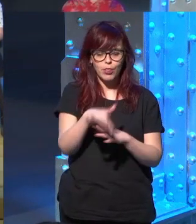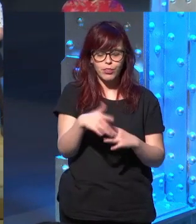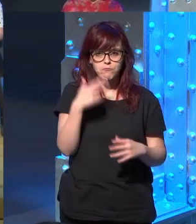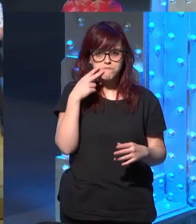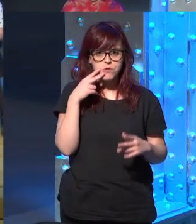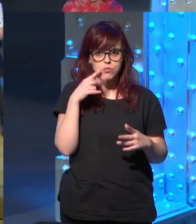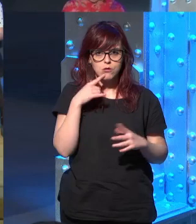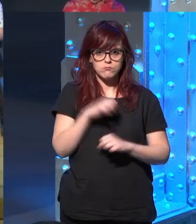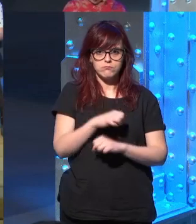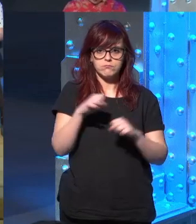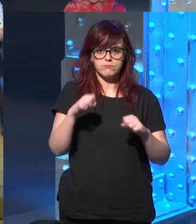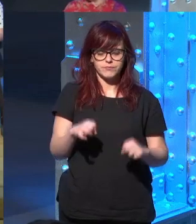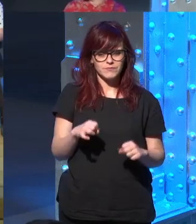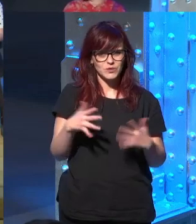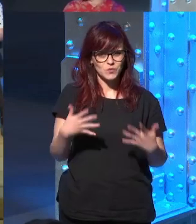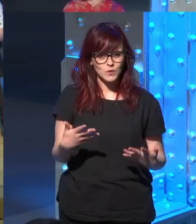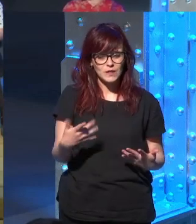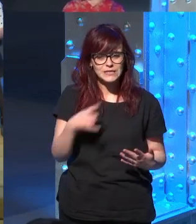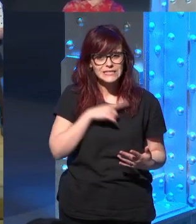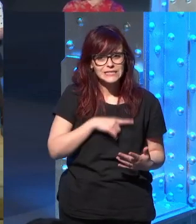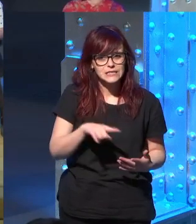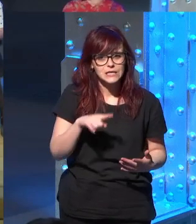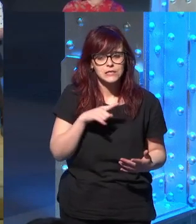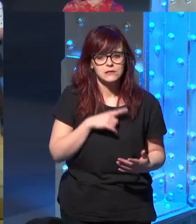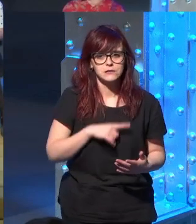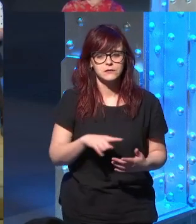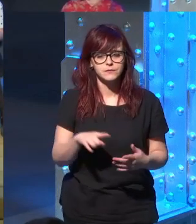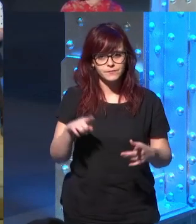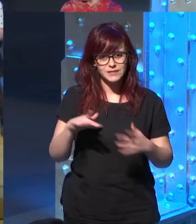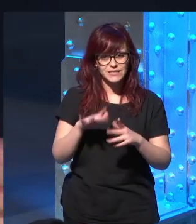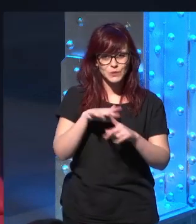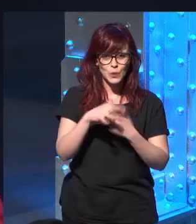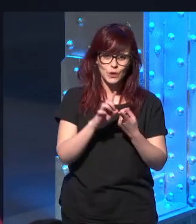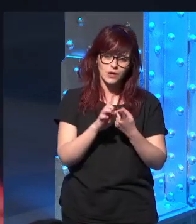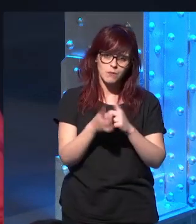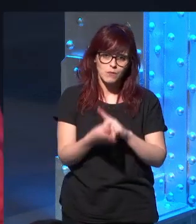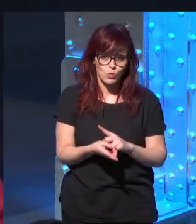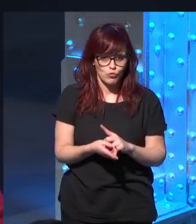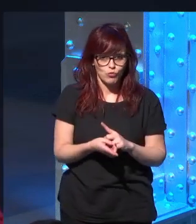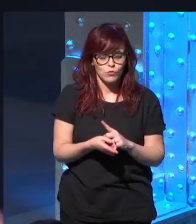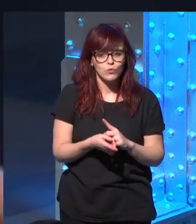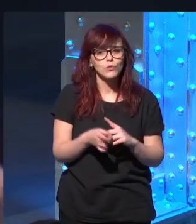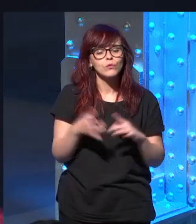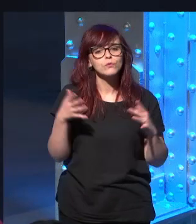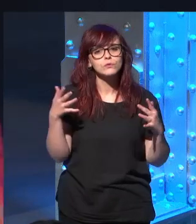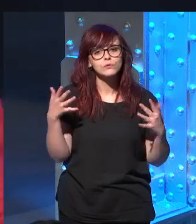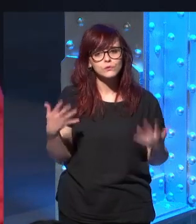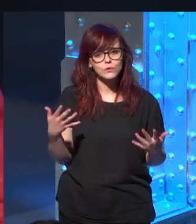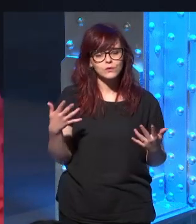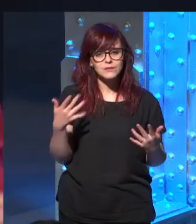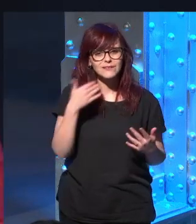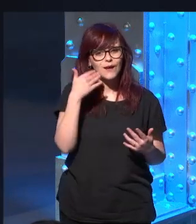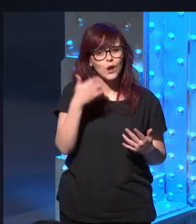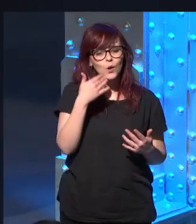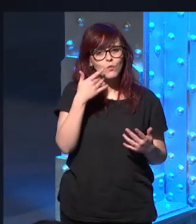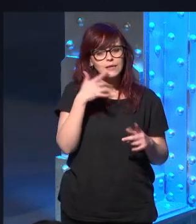Y a mí me da la sensación de que eso va cambiando, ¿no? Y que es muy importante que se entienda, pues, que tiene que ser una